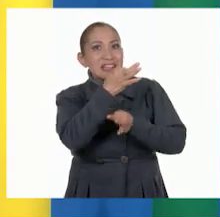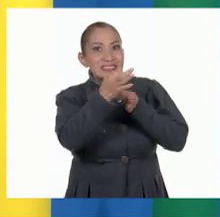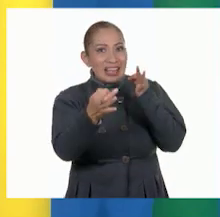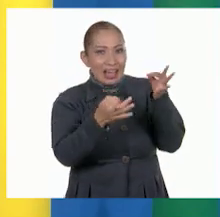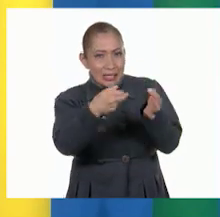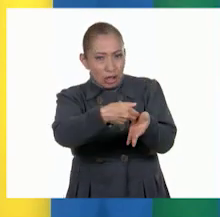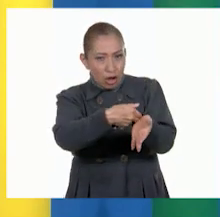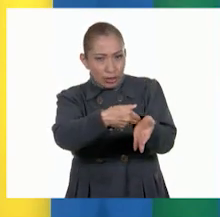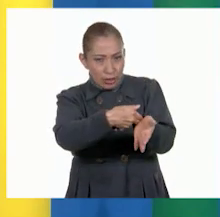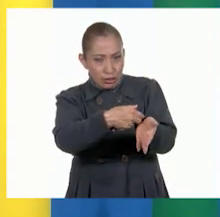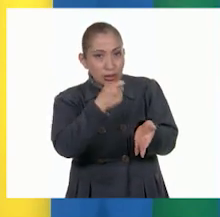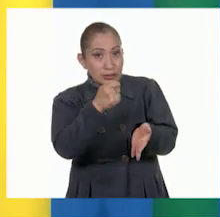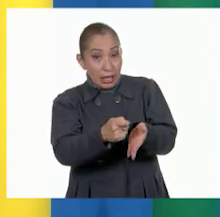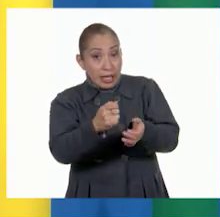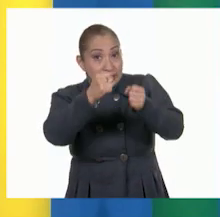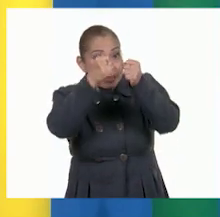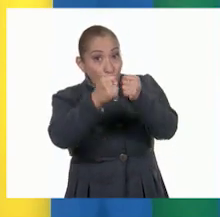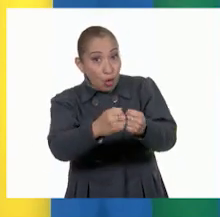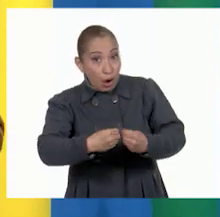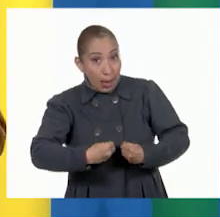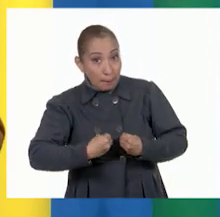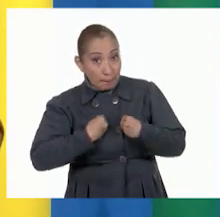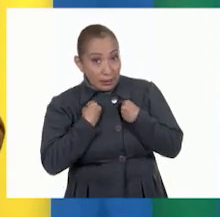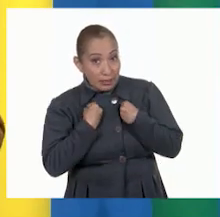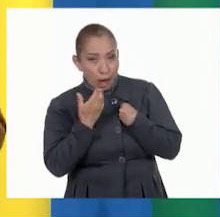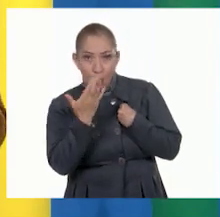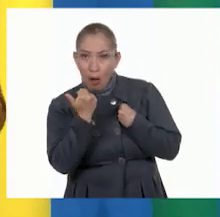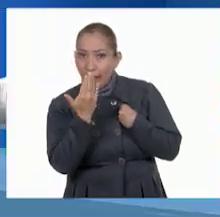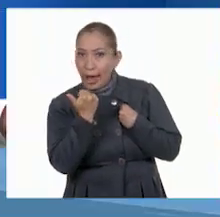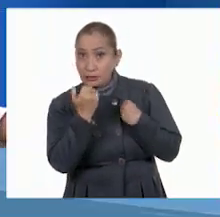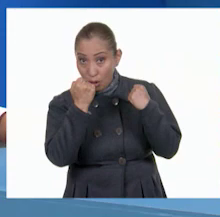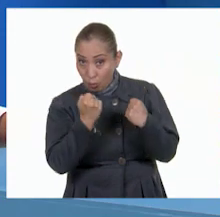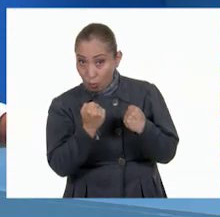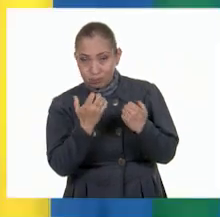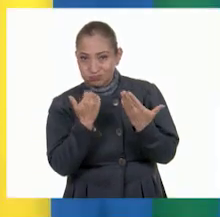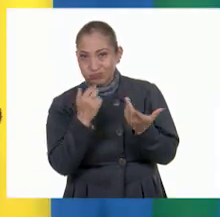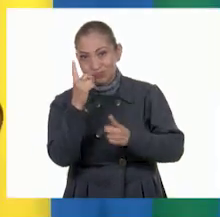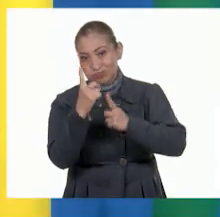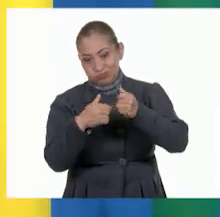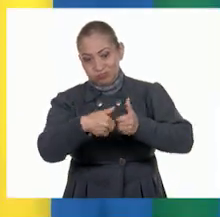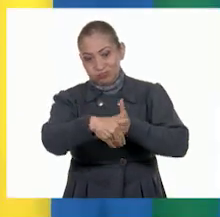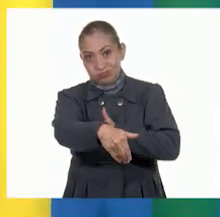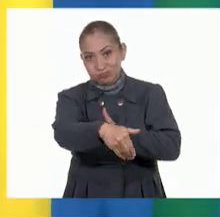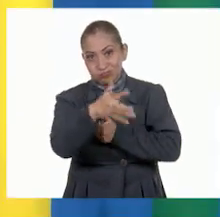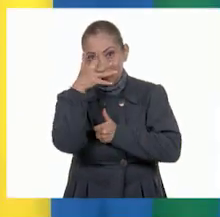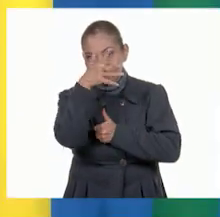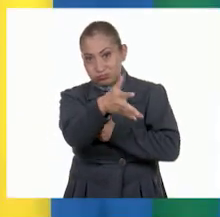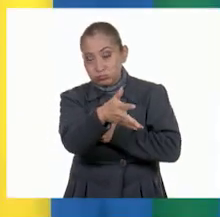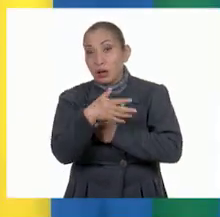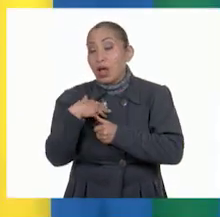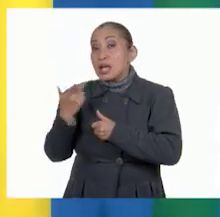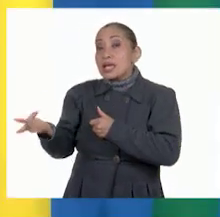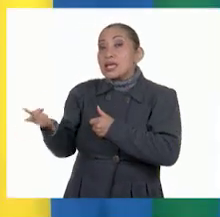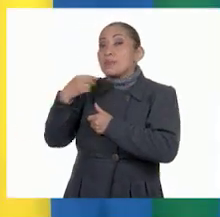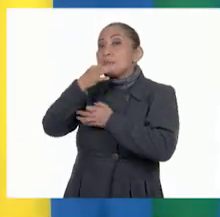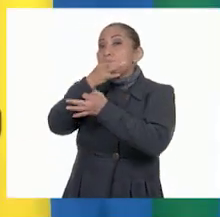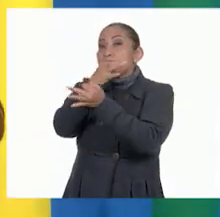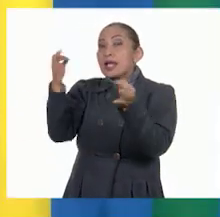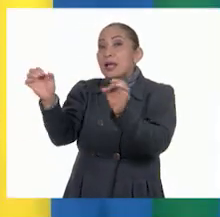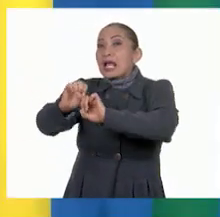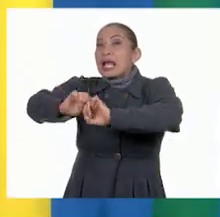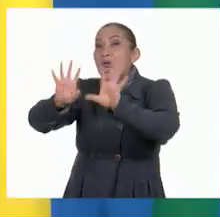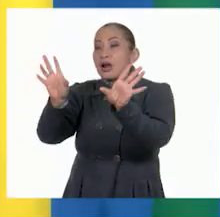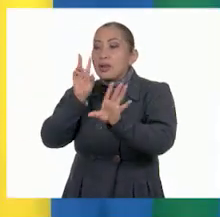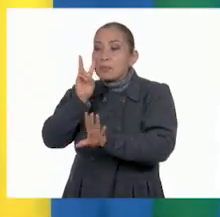que no hay nada seguro en la vida, ¿verdad? Exacto. Y el mensaje explícito nos dice que